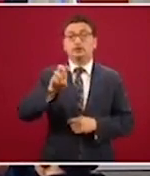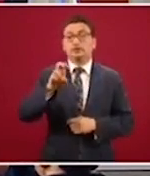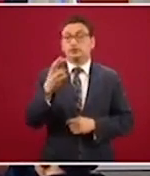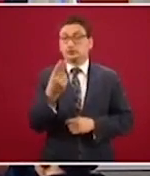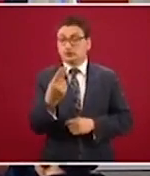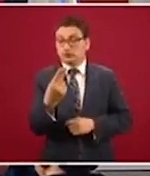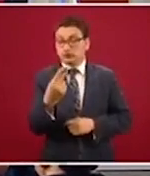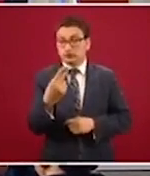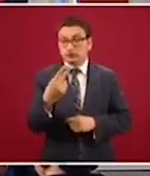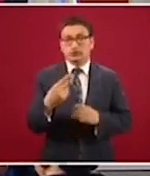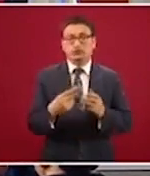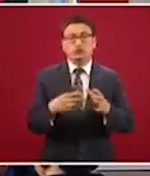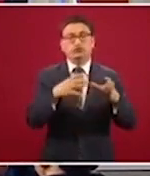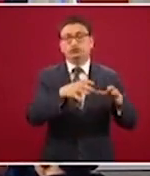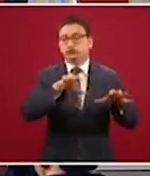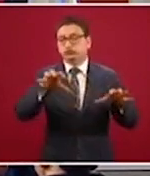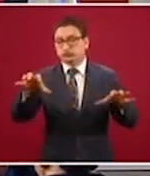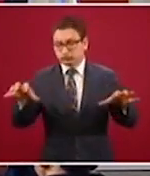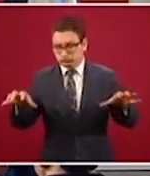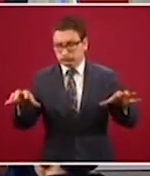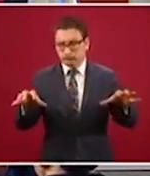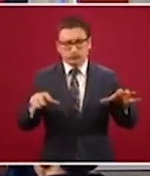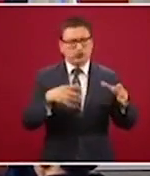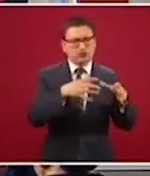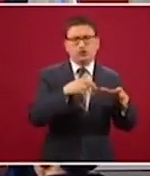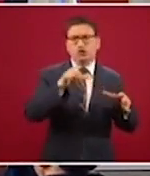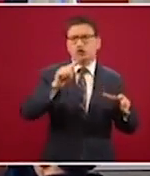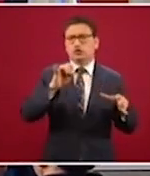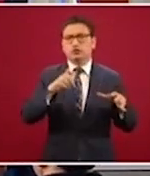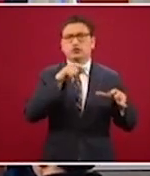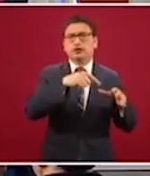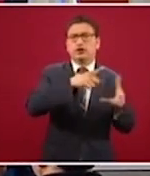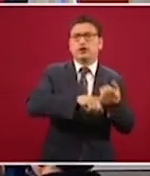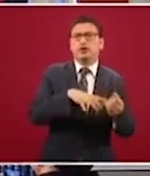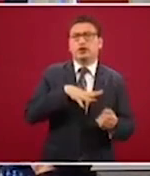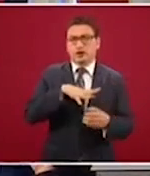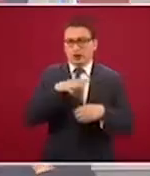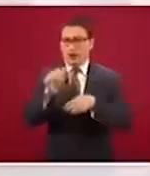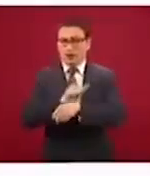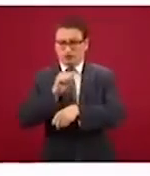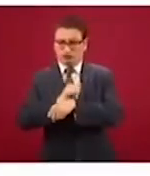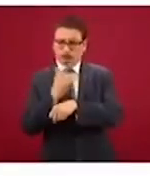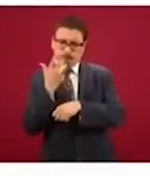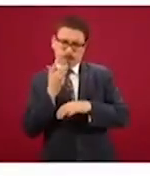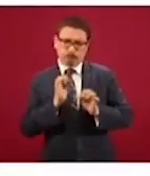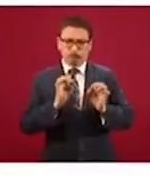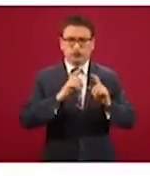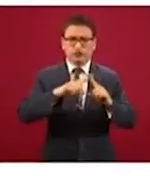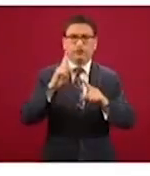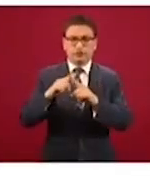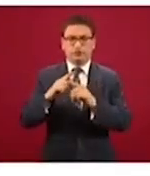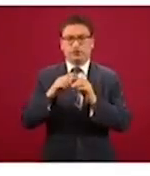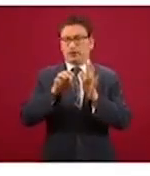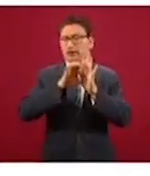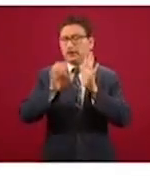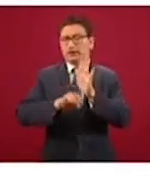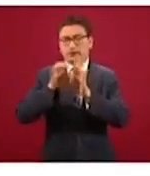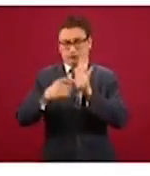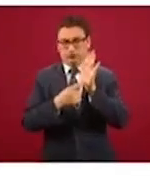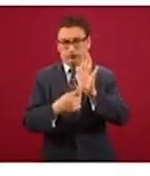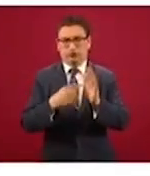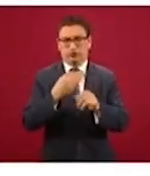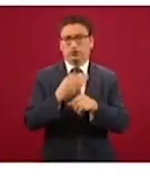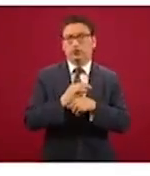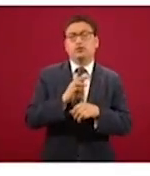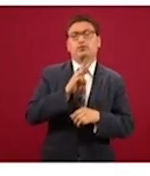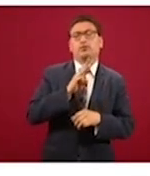lotes. ¿Qué destacan de estos lotes? Bueno, destacan vehículos de gama alta. Ahorita les voy a presentar algunos ejemplos. Son